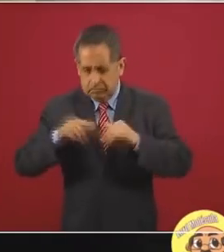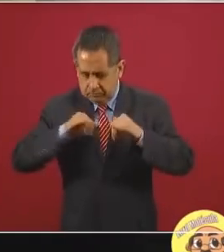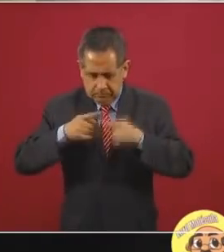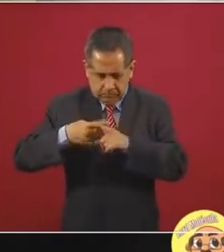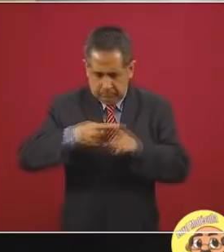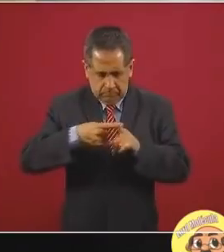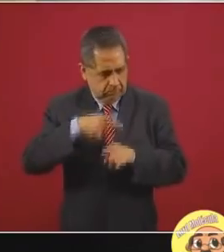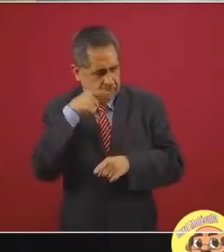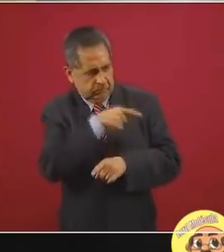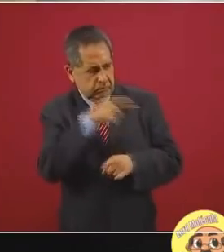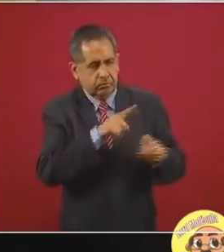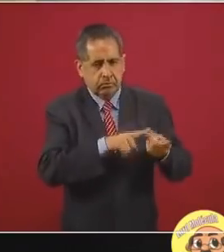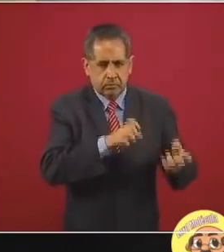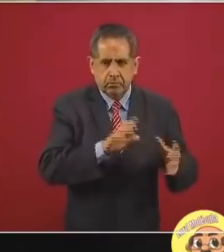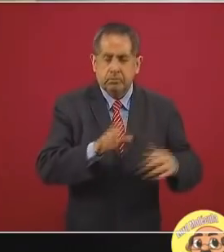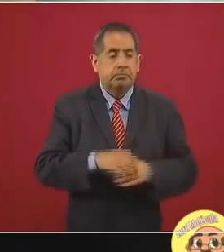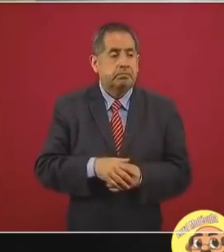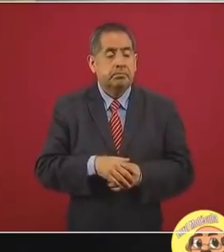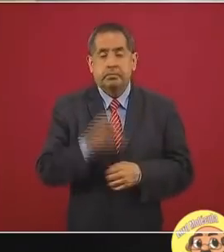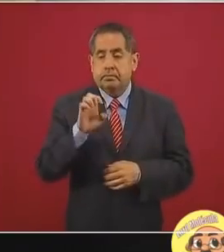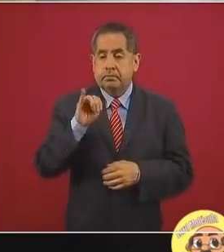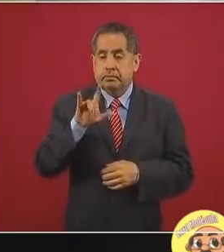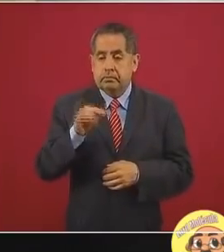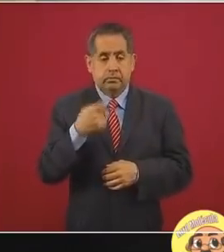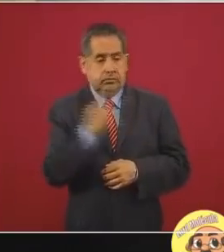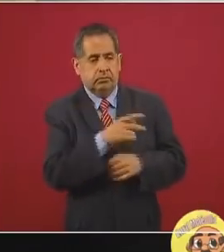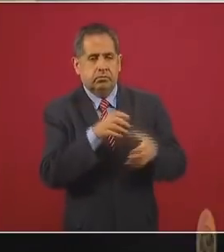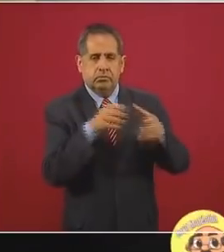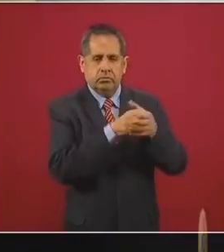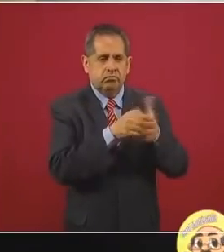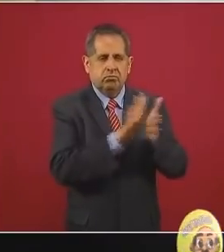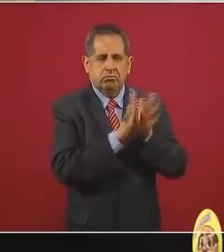presidente, para Emilio Lozoya y su círculo de mafia,